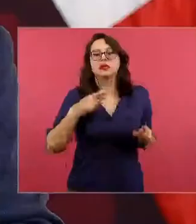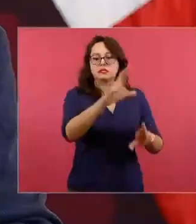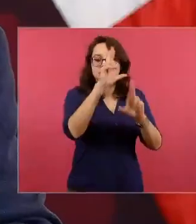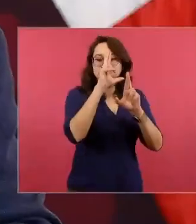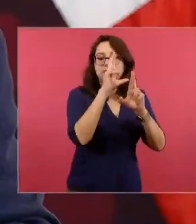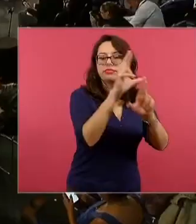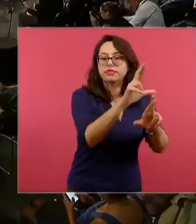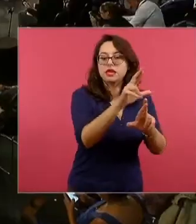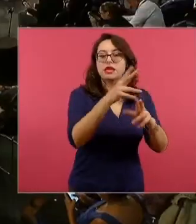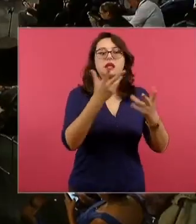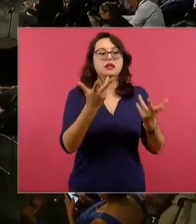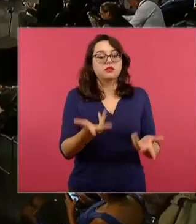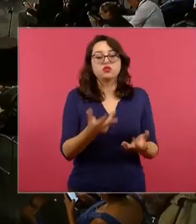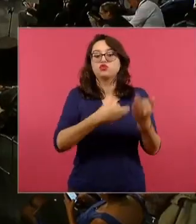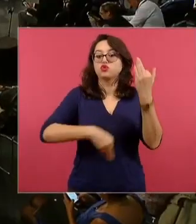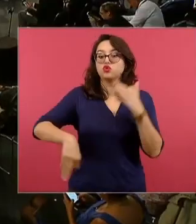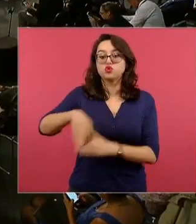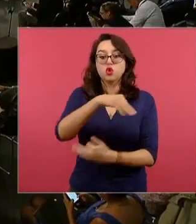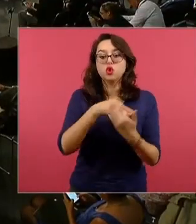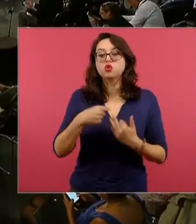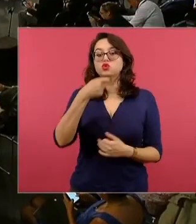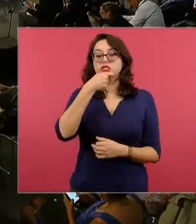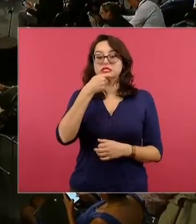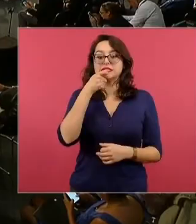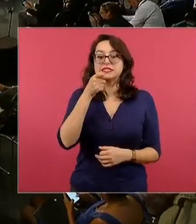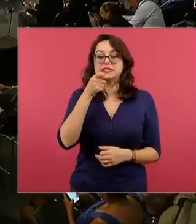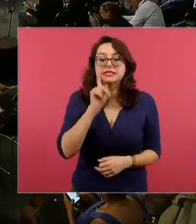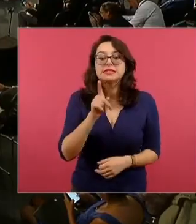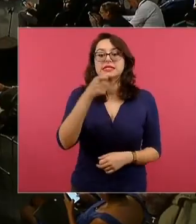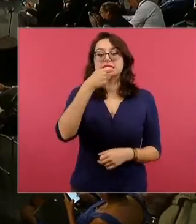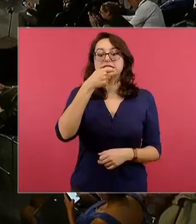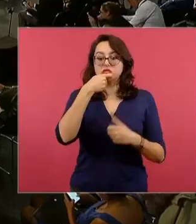el derecho de niños, niñas y adolescentes